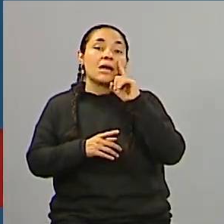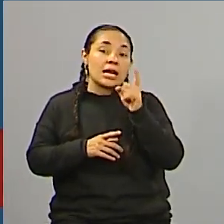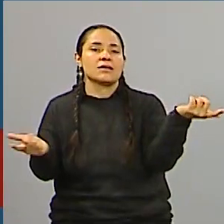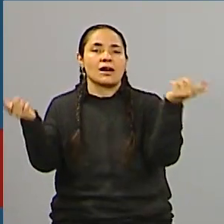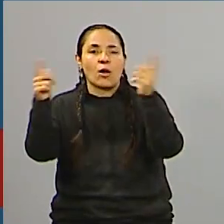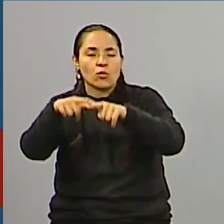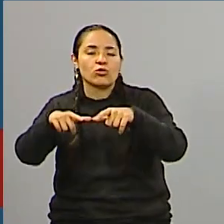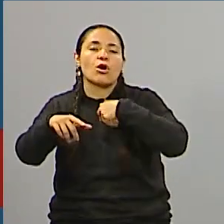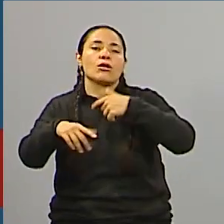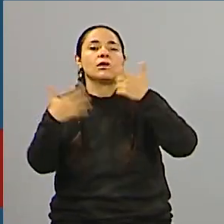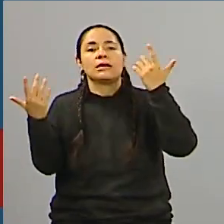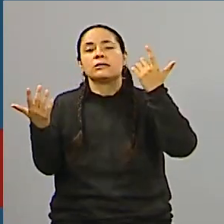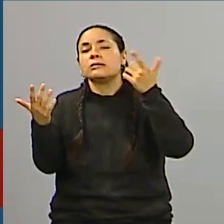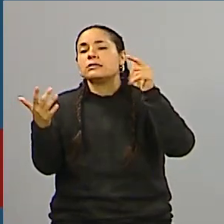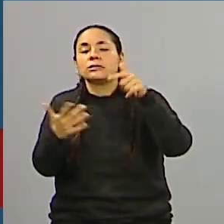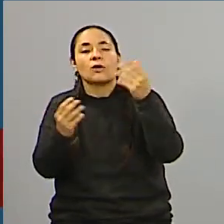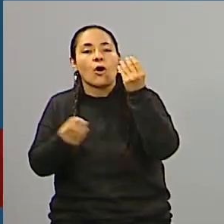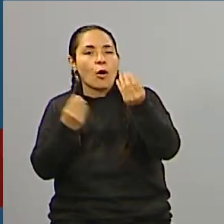el